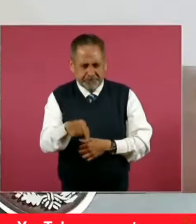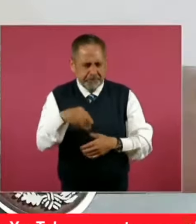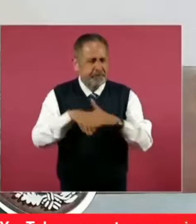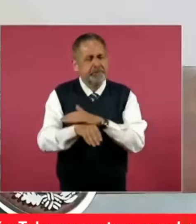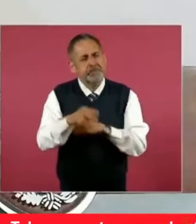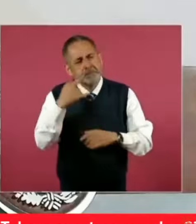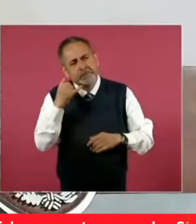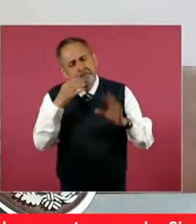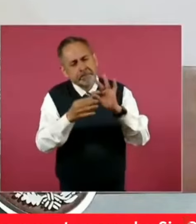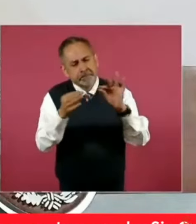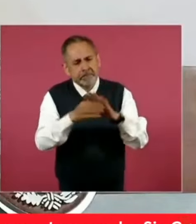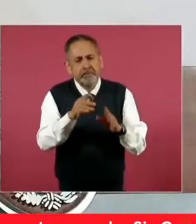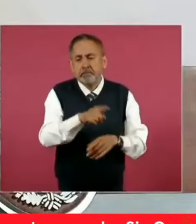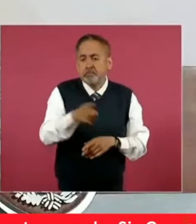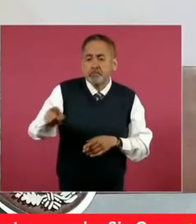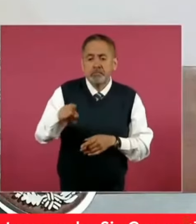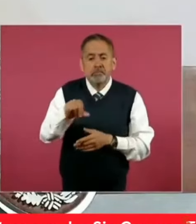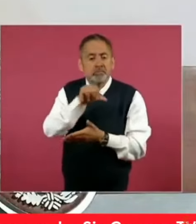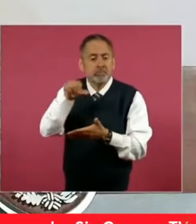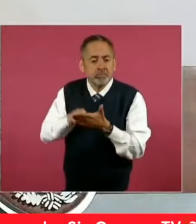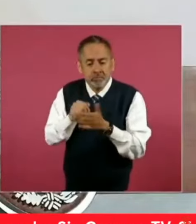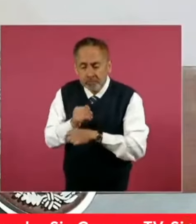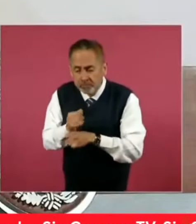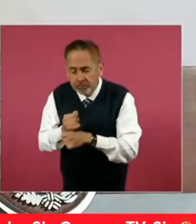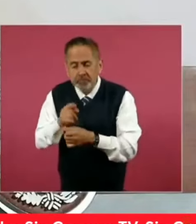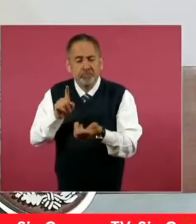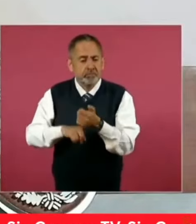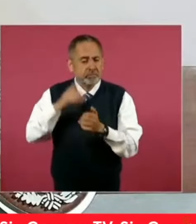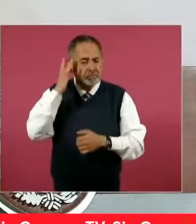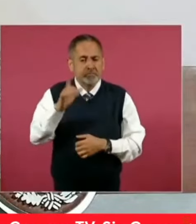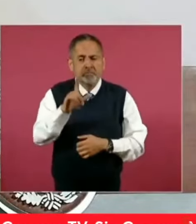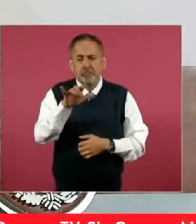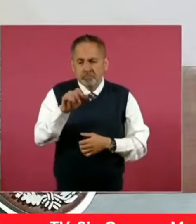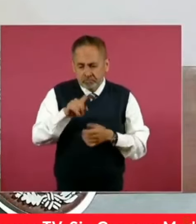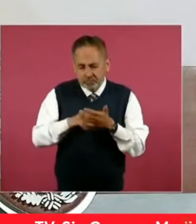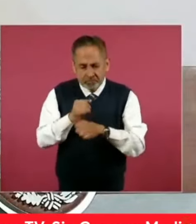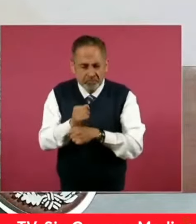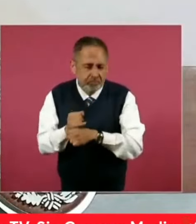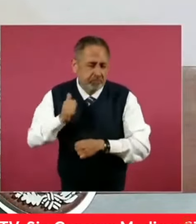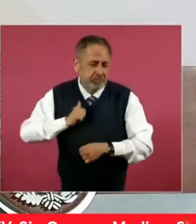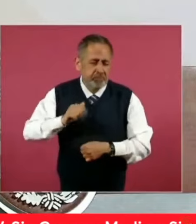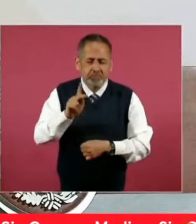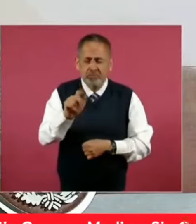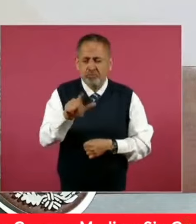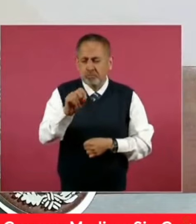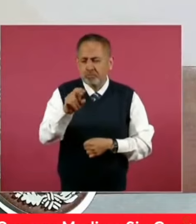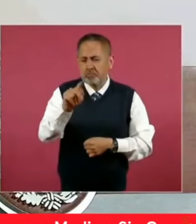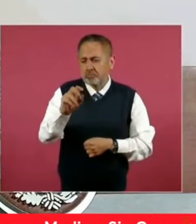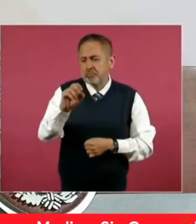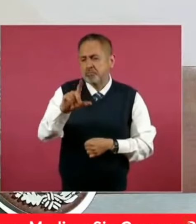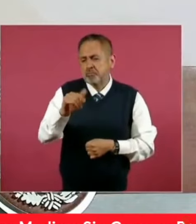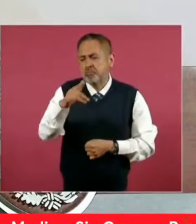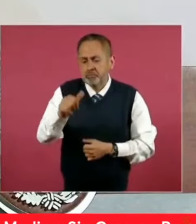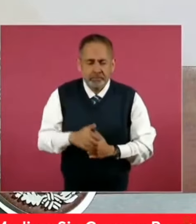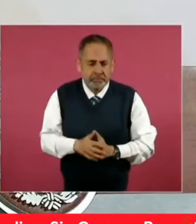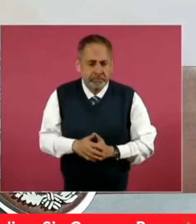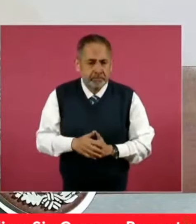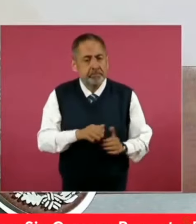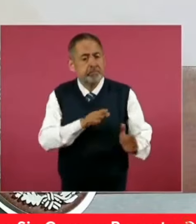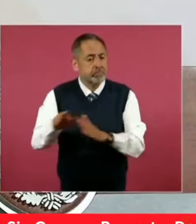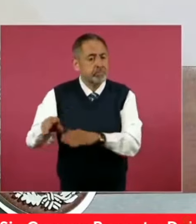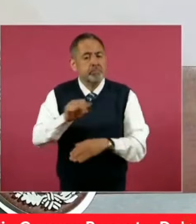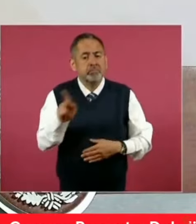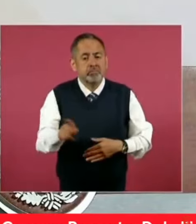Centro de Investigaciones Paleontológicas en Santa Lucía. En el empeño de justicia para los pueblos indígenas que